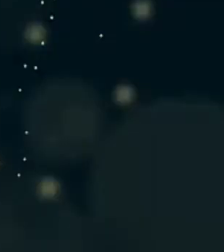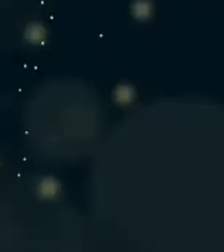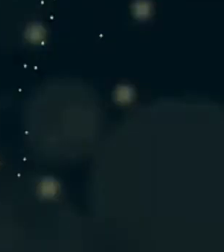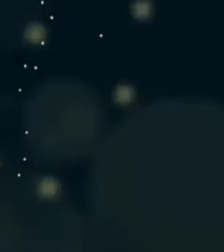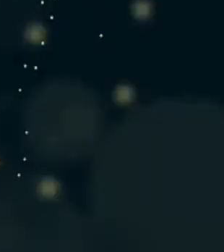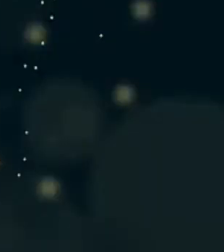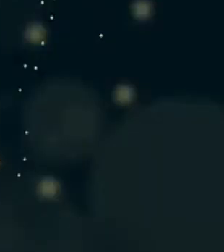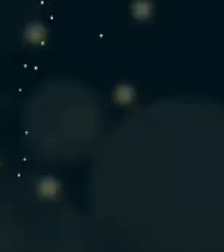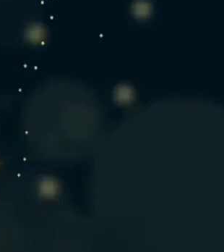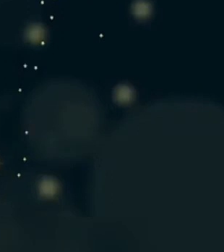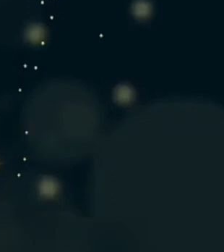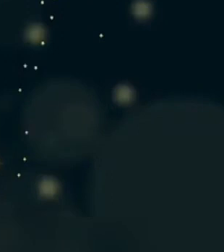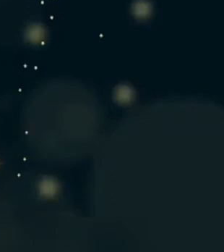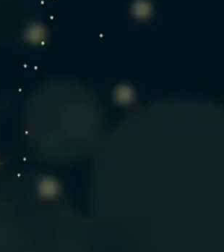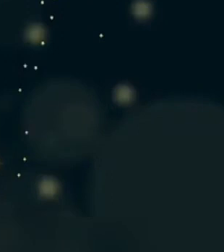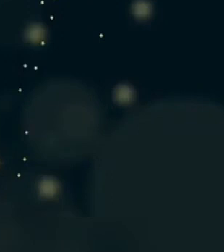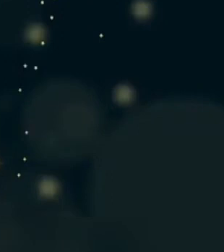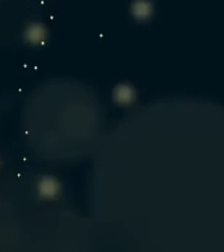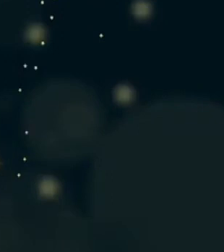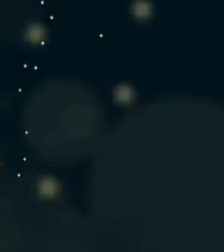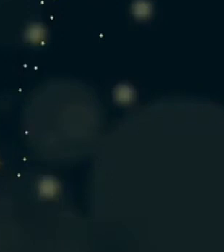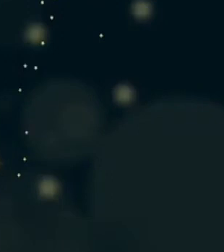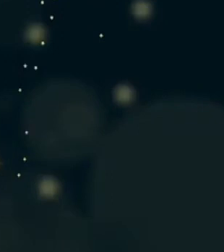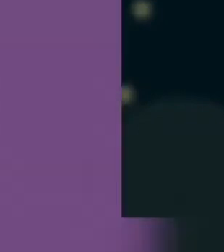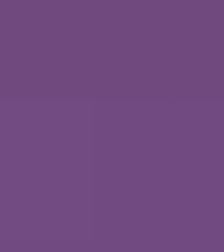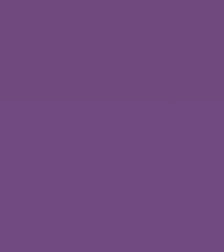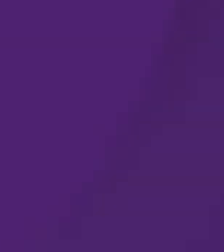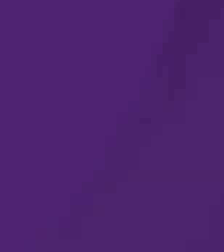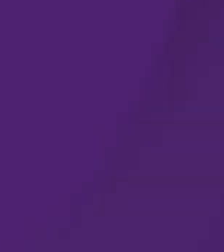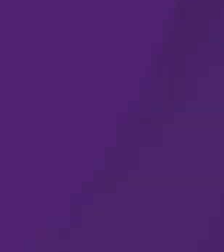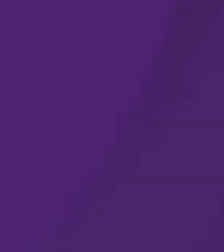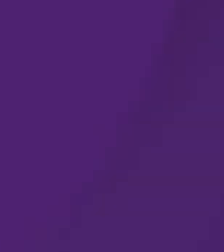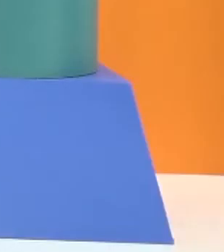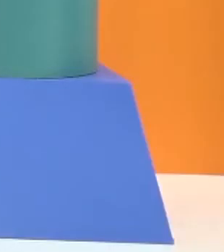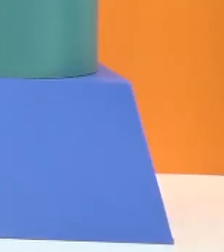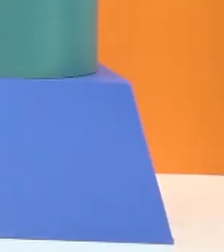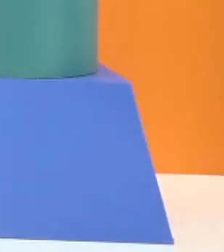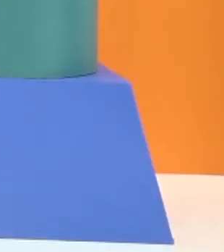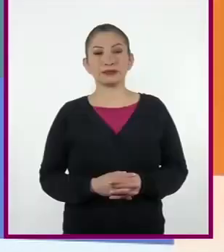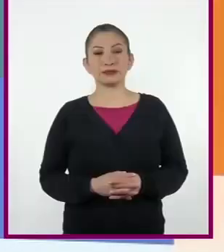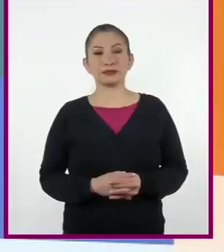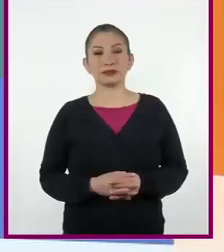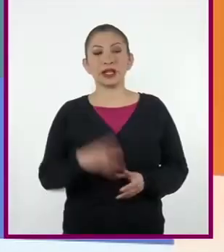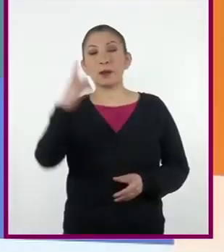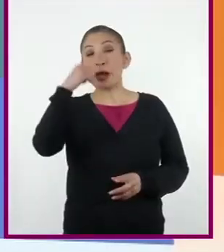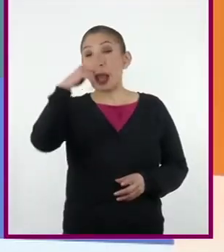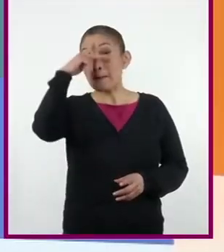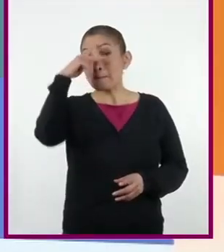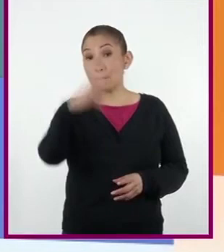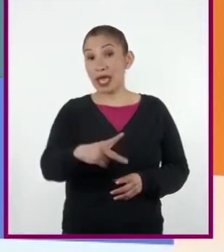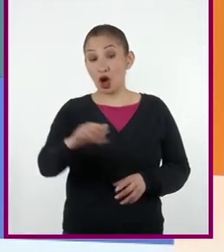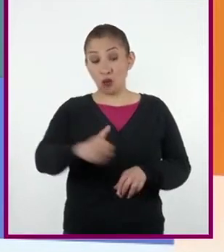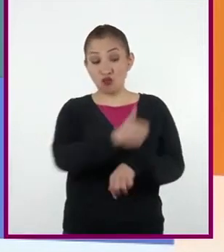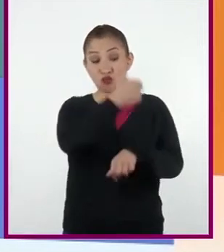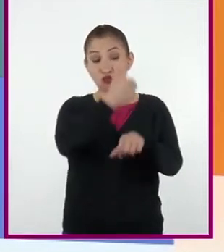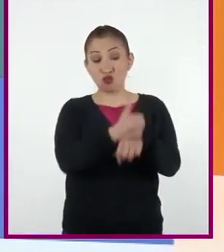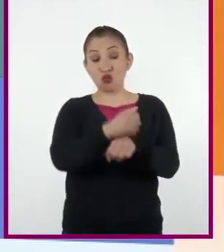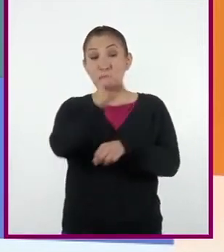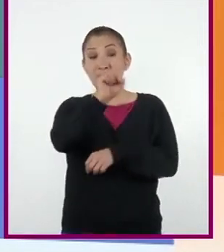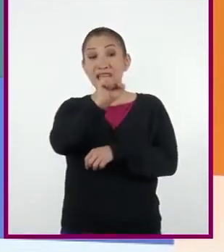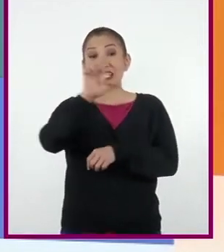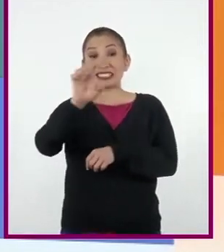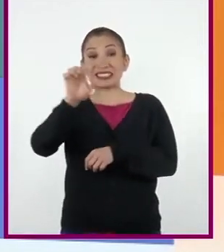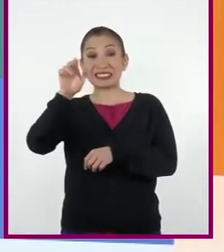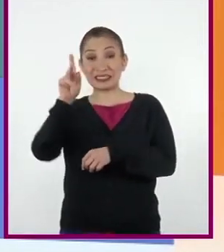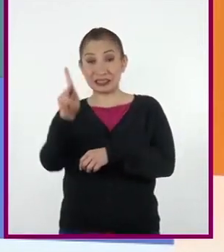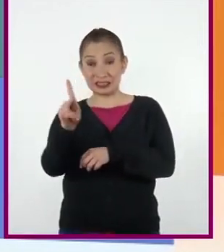recordemos que lo mejor de la educación está por venir. Para México, la creación de la Secretaría de